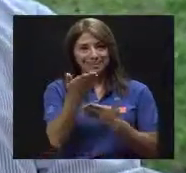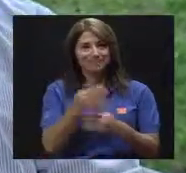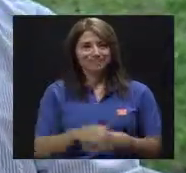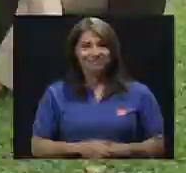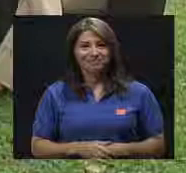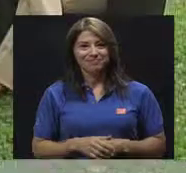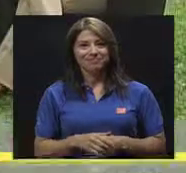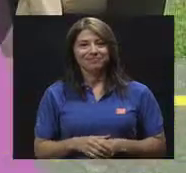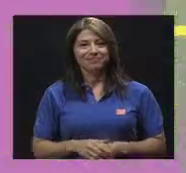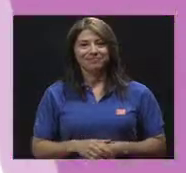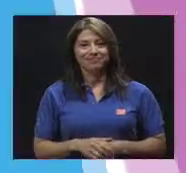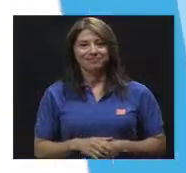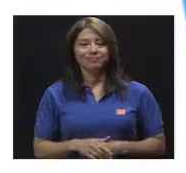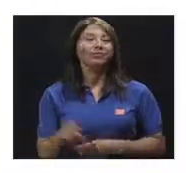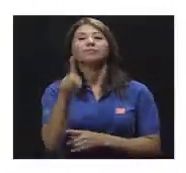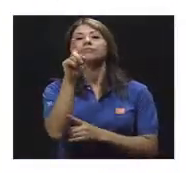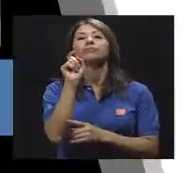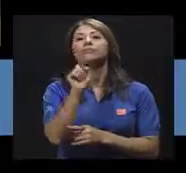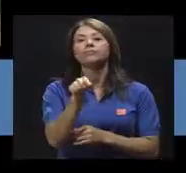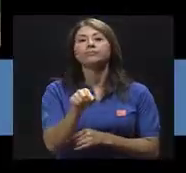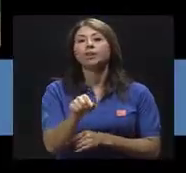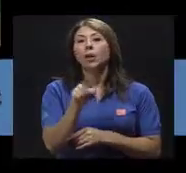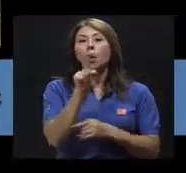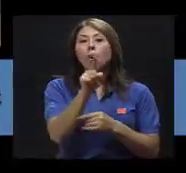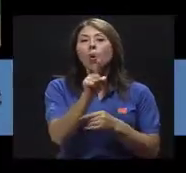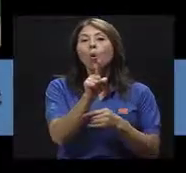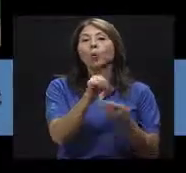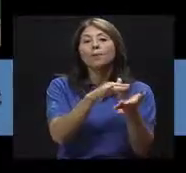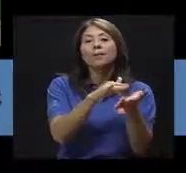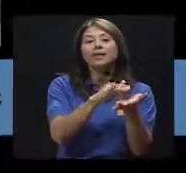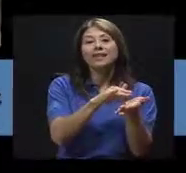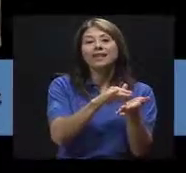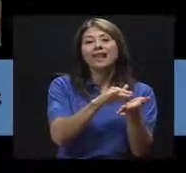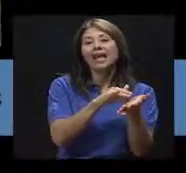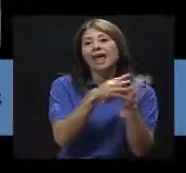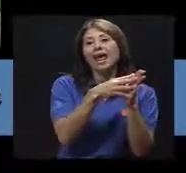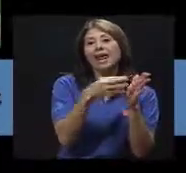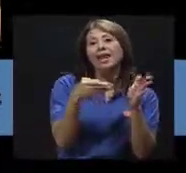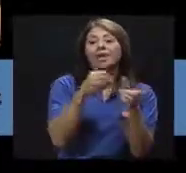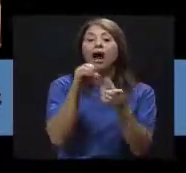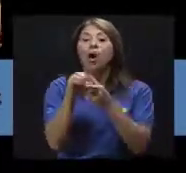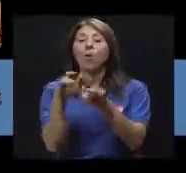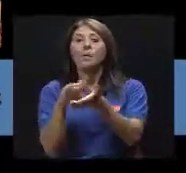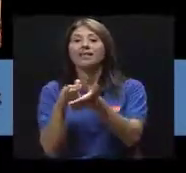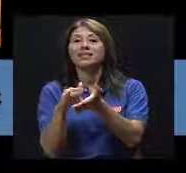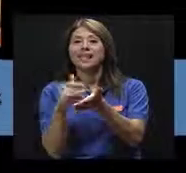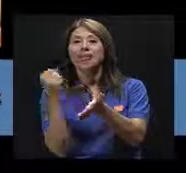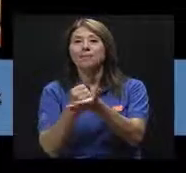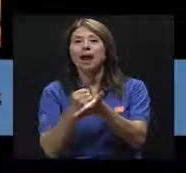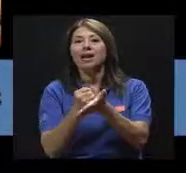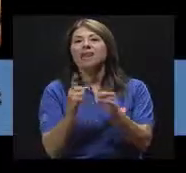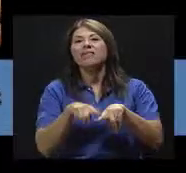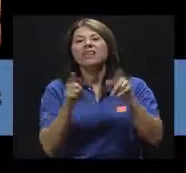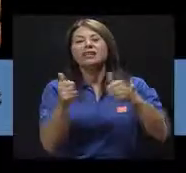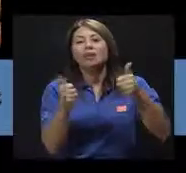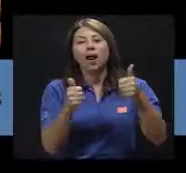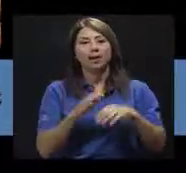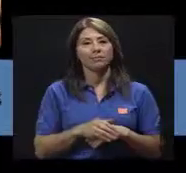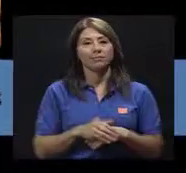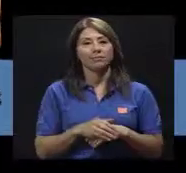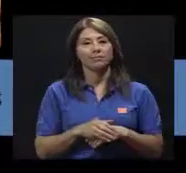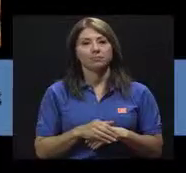ahí en casa. ¿Cuál sería la diferencia entre un producto genérico y uno de marca? ¿Cómo se maneja, cómo se valora el